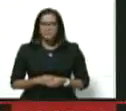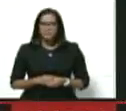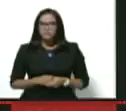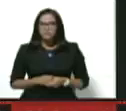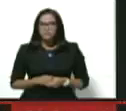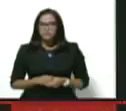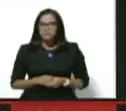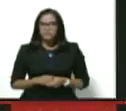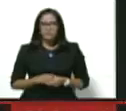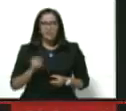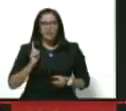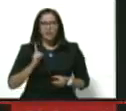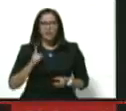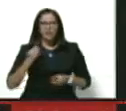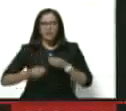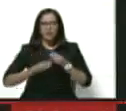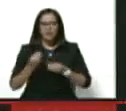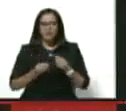es lo que debemos hacer siempre.